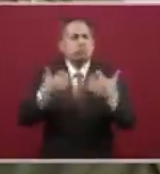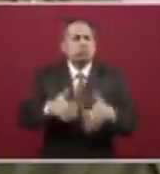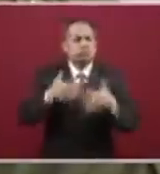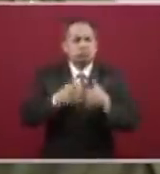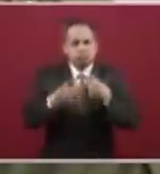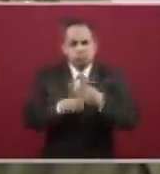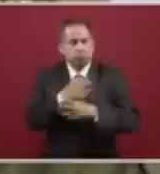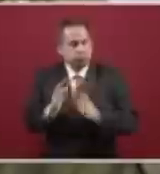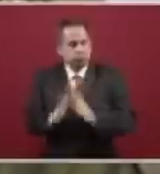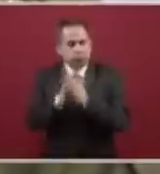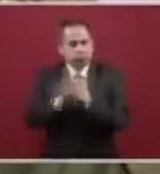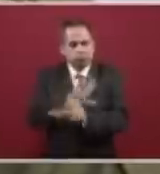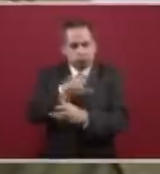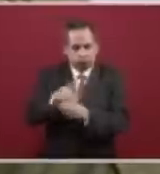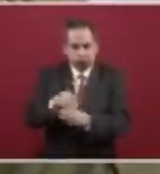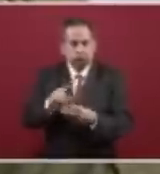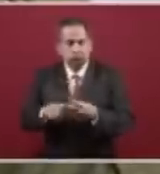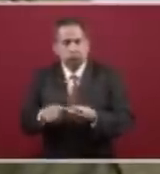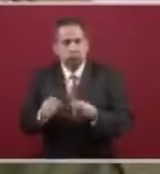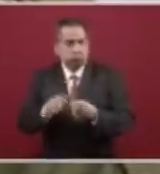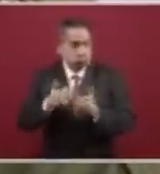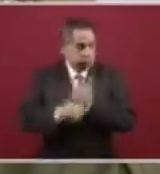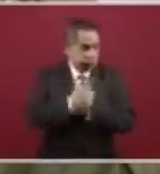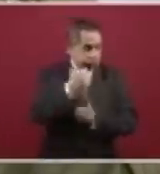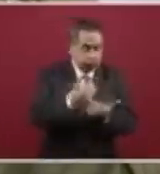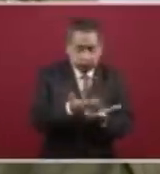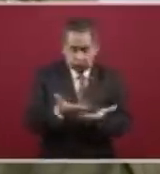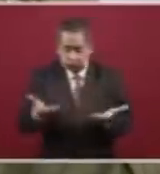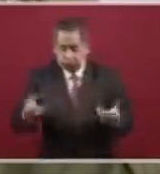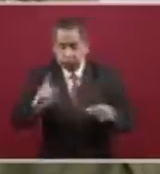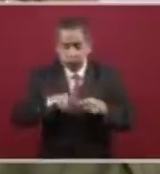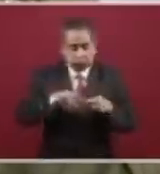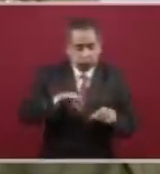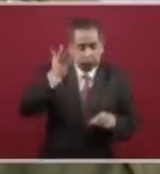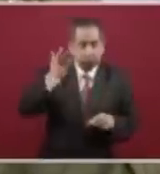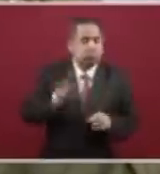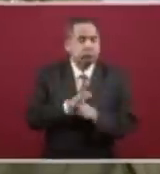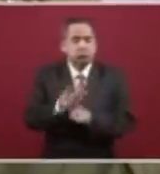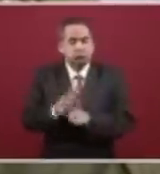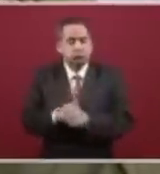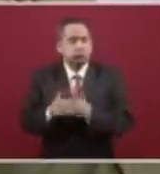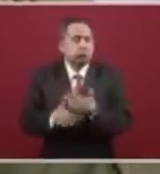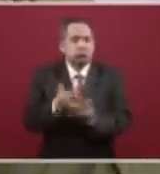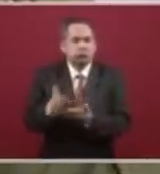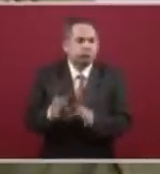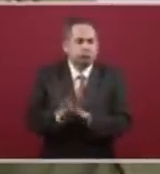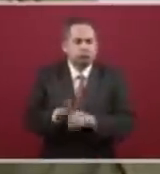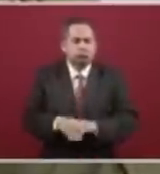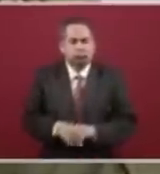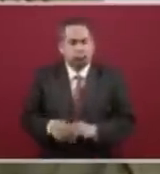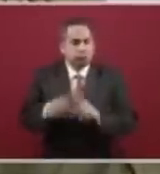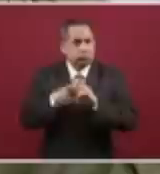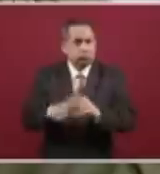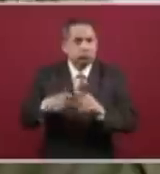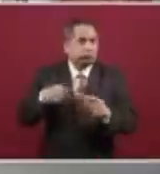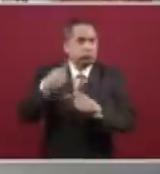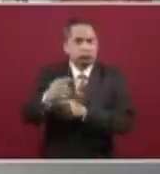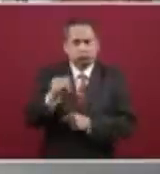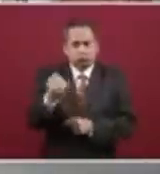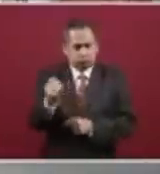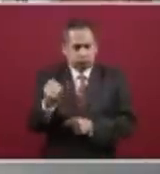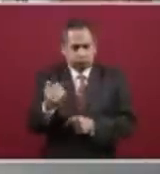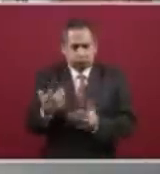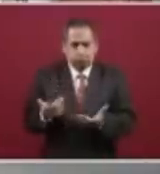si ya se lanzaron algunas licitaciones cómo van avanzando y dice que comienza hasta junio